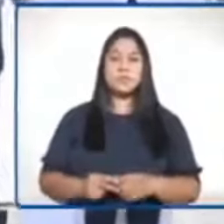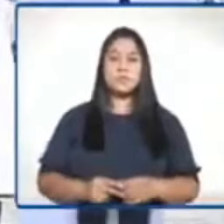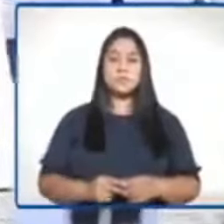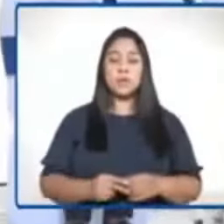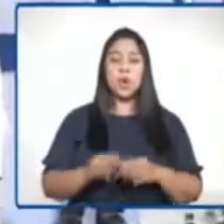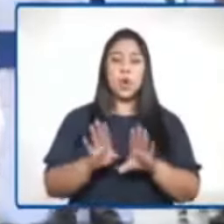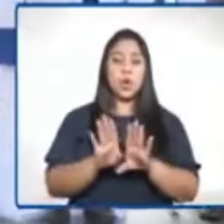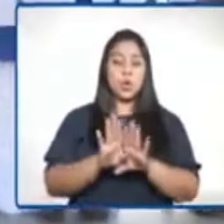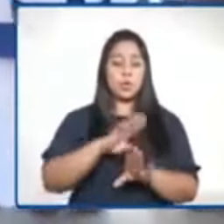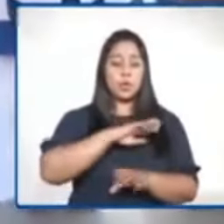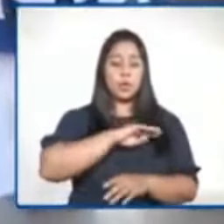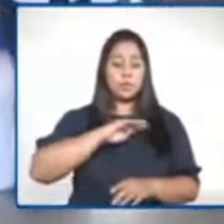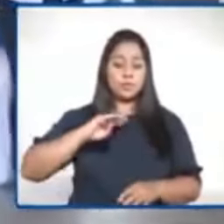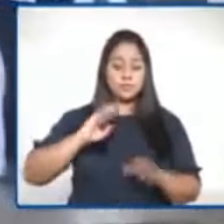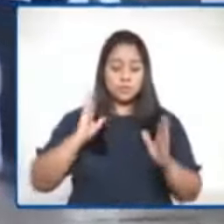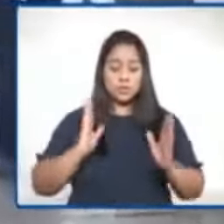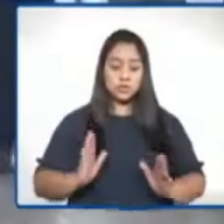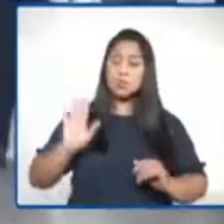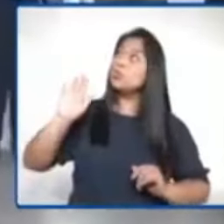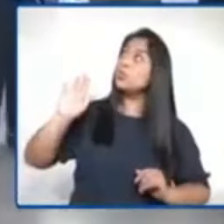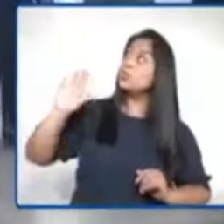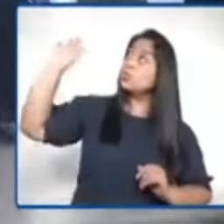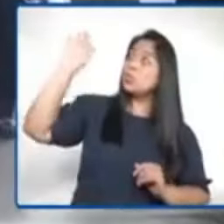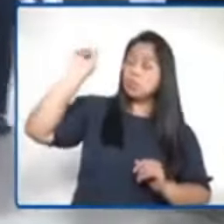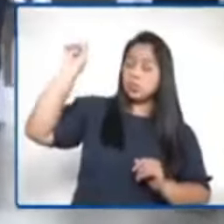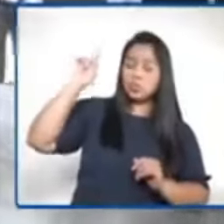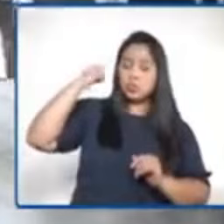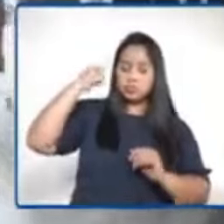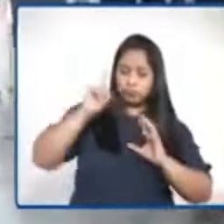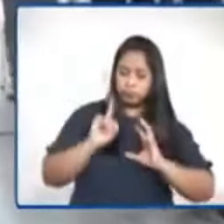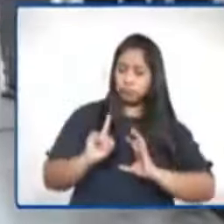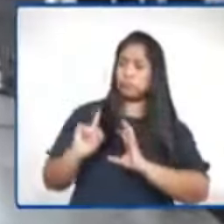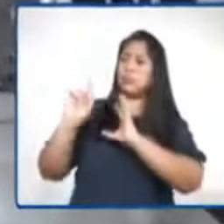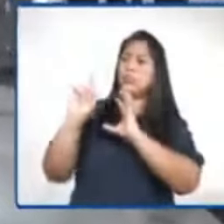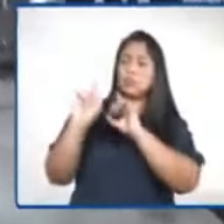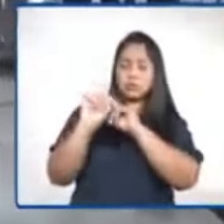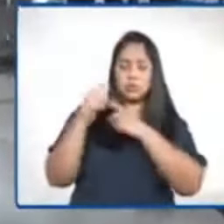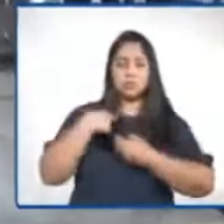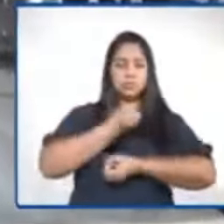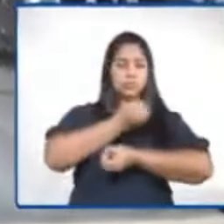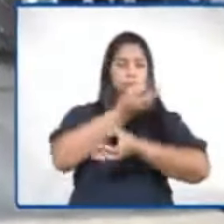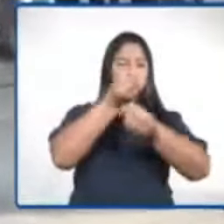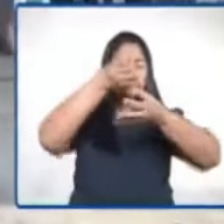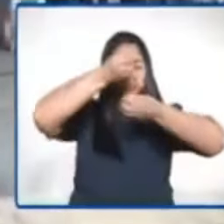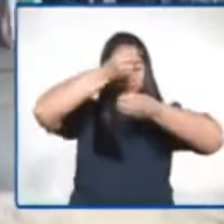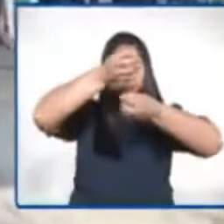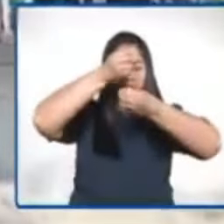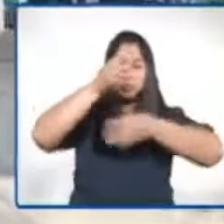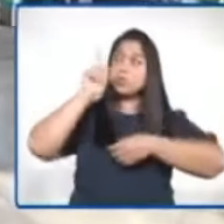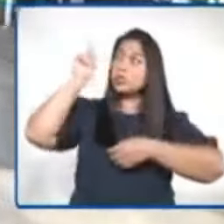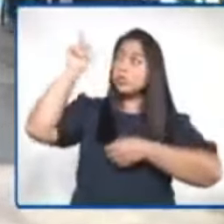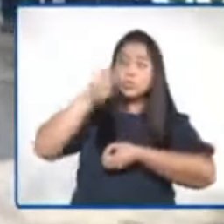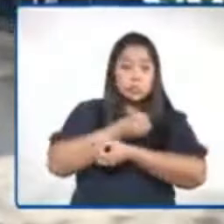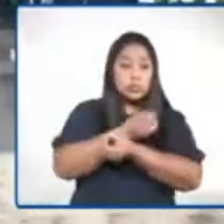Como ministro tuyo, Señor, que nos has puesto al frente, Padre, para pregonar tu salvación y